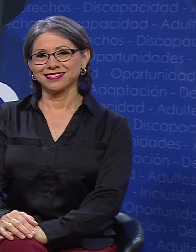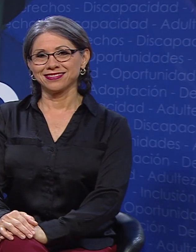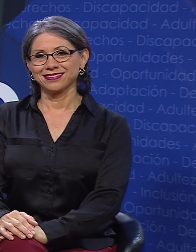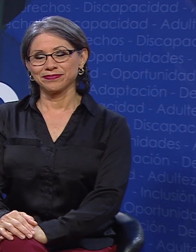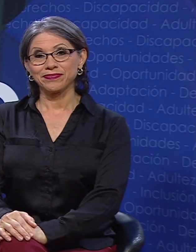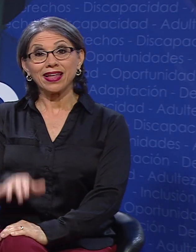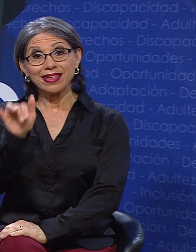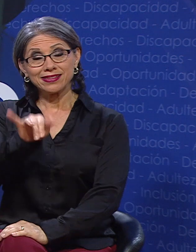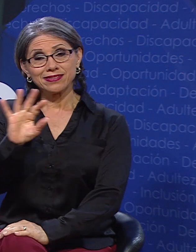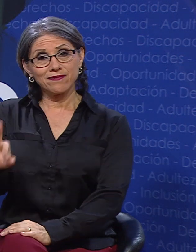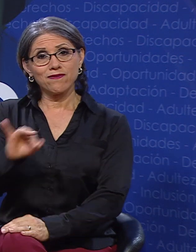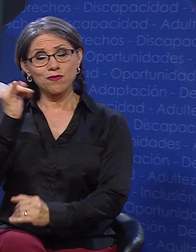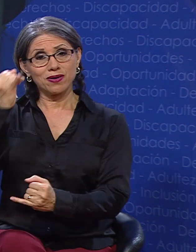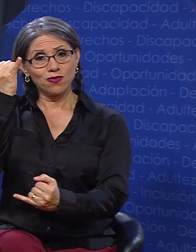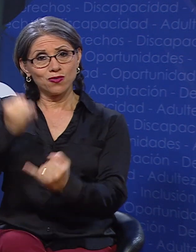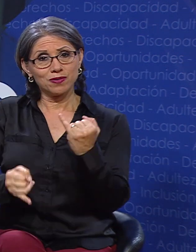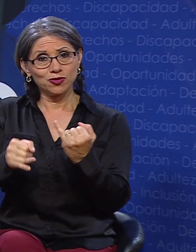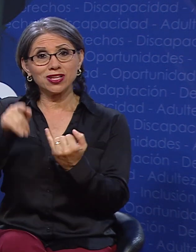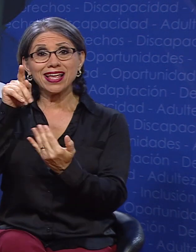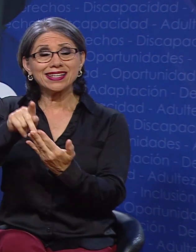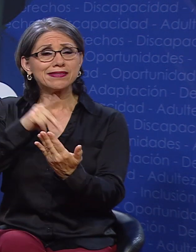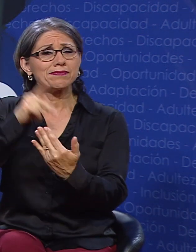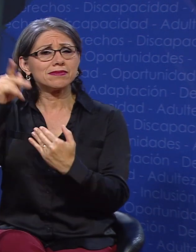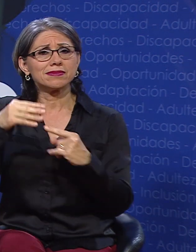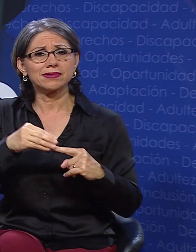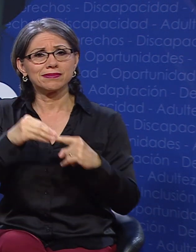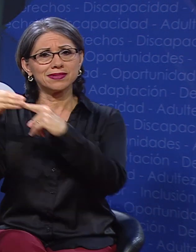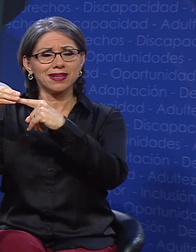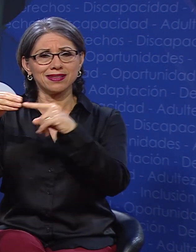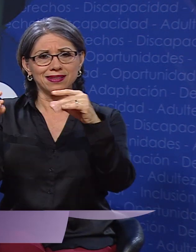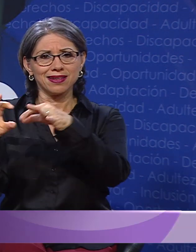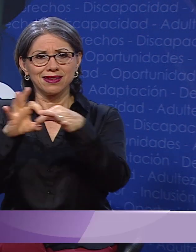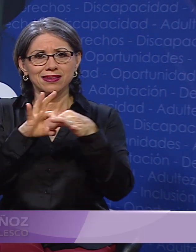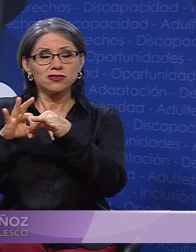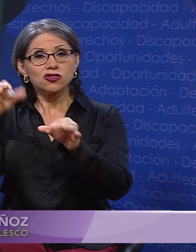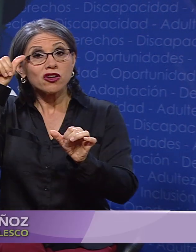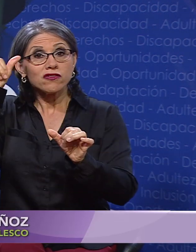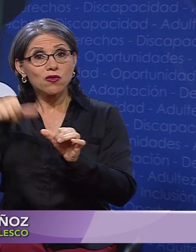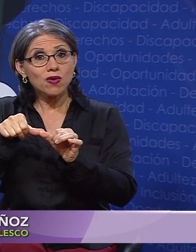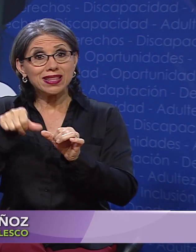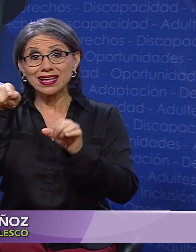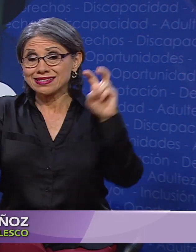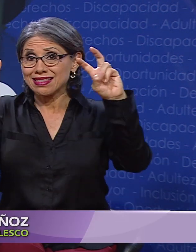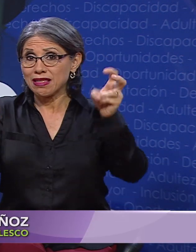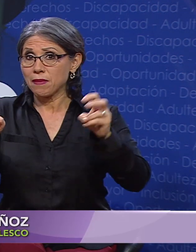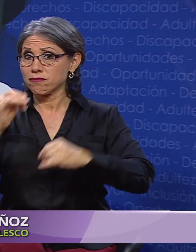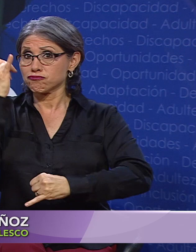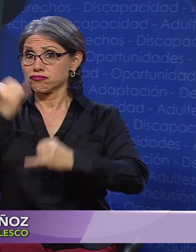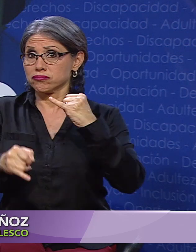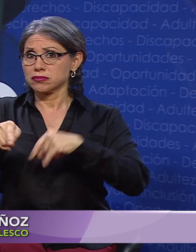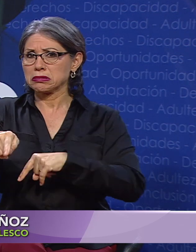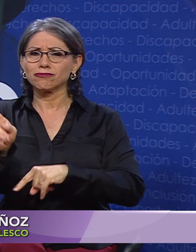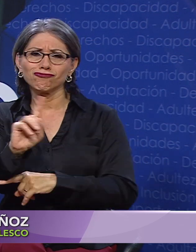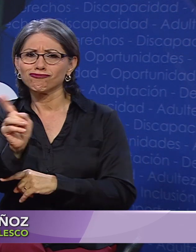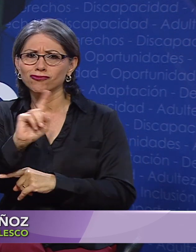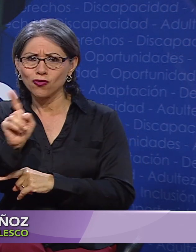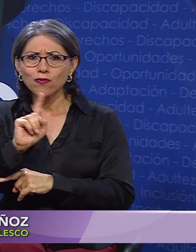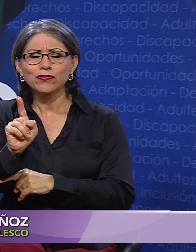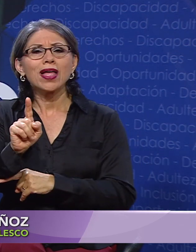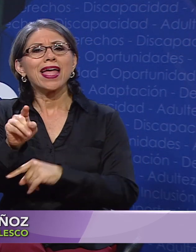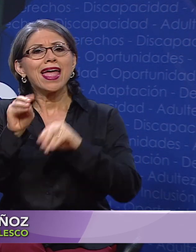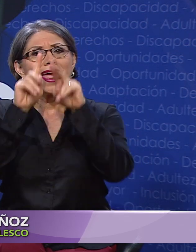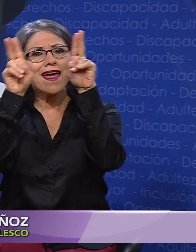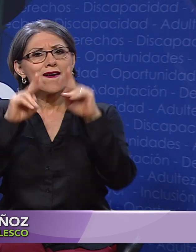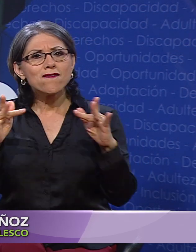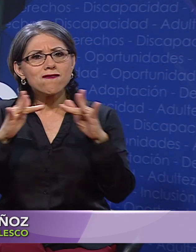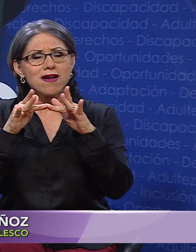Y de esta forma concluimos esta edición especial de Nexos. Recuerde que esta discusión no acaba acá, sino que queda abierta en nuestras redes